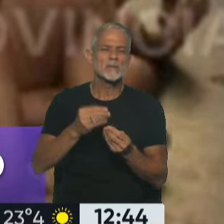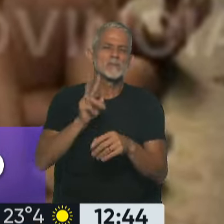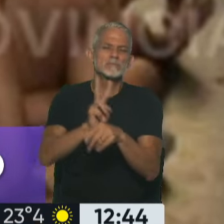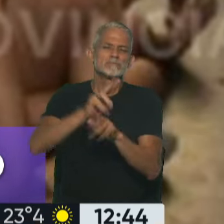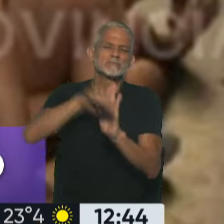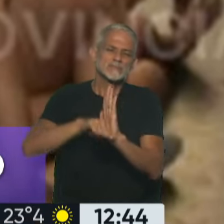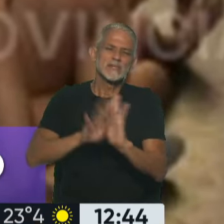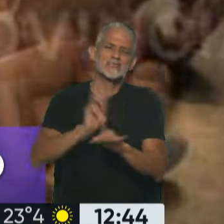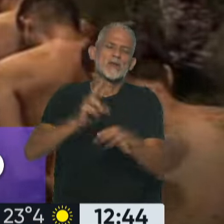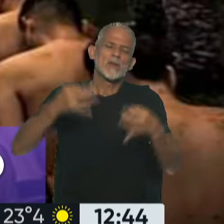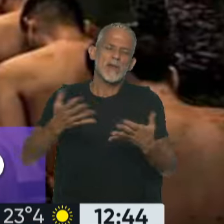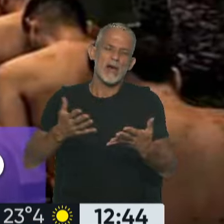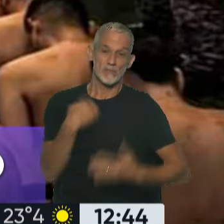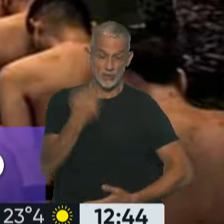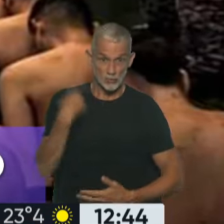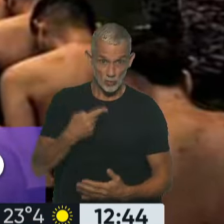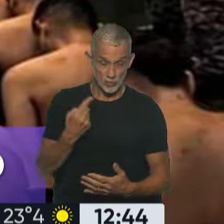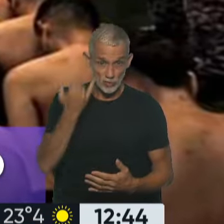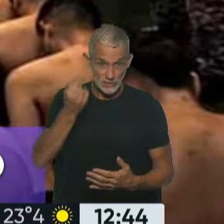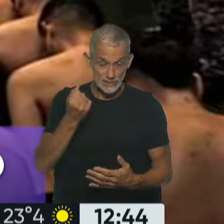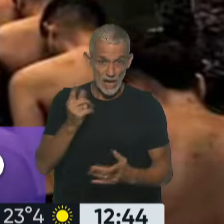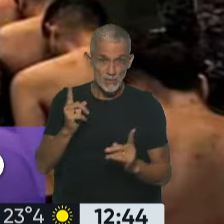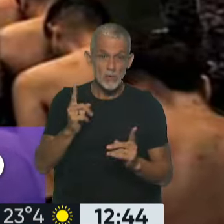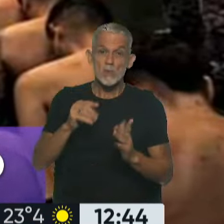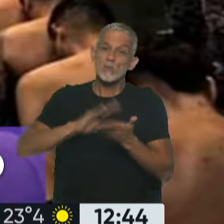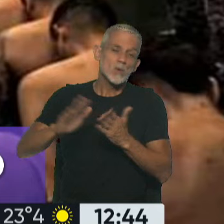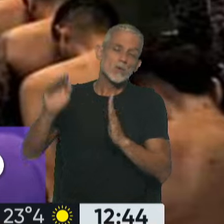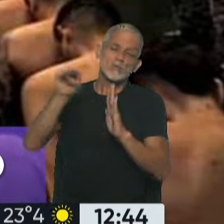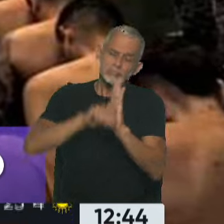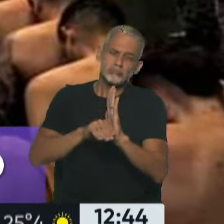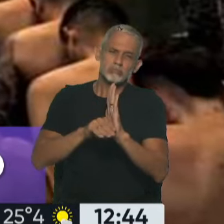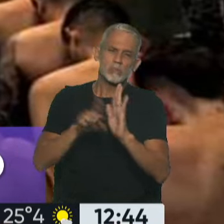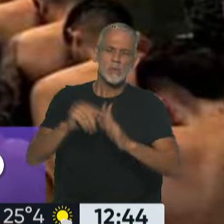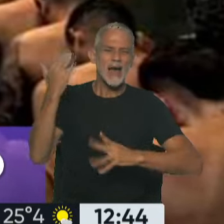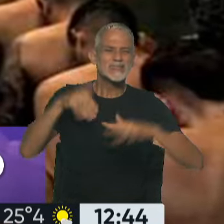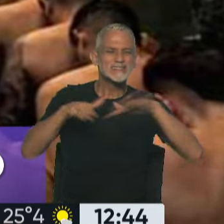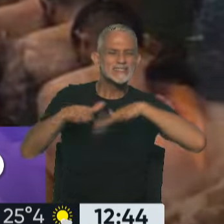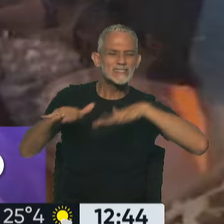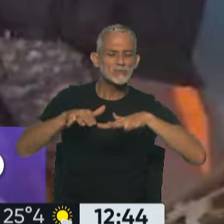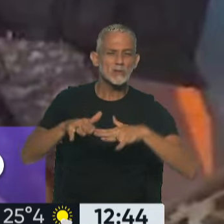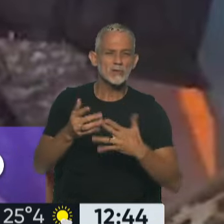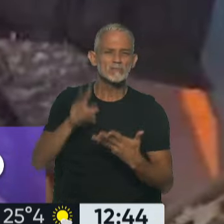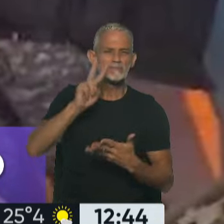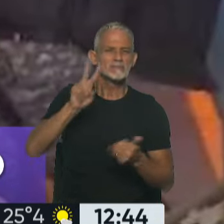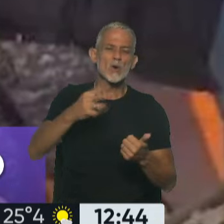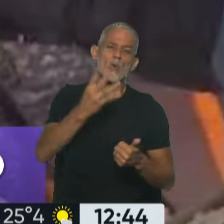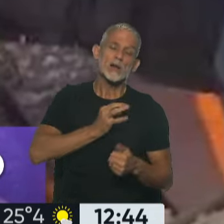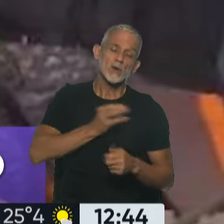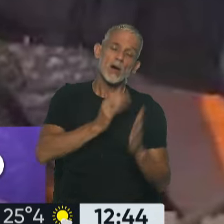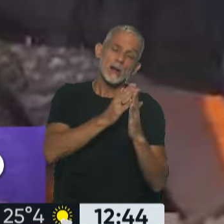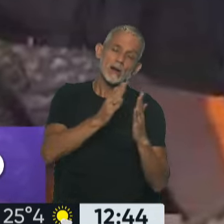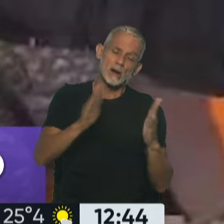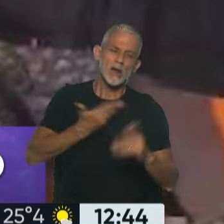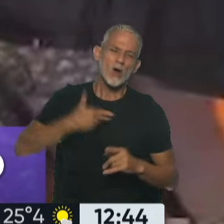seguridad, que nosotros venimos a implementar revirtiendo una situación que se dio durante 4 años en la